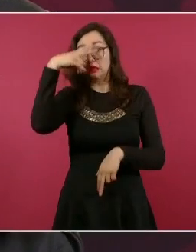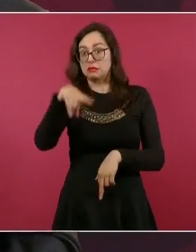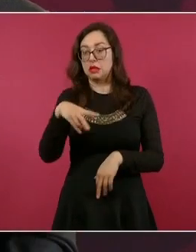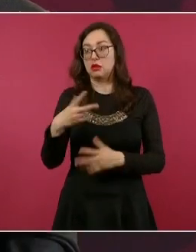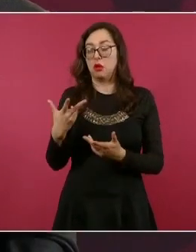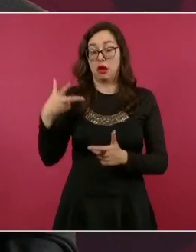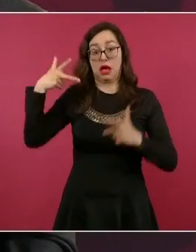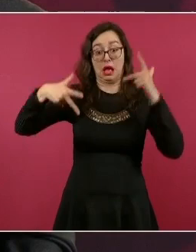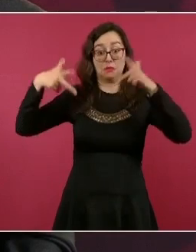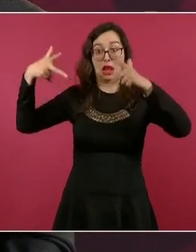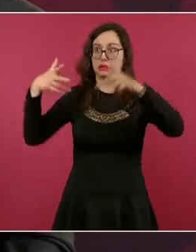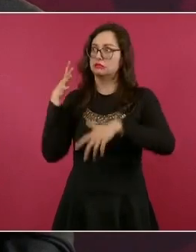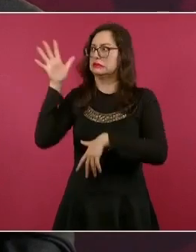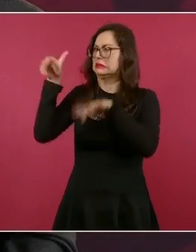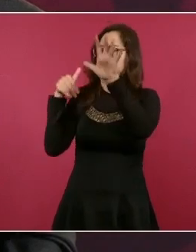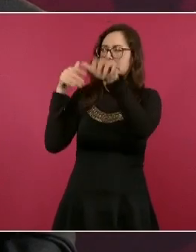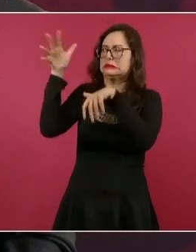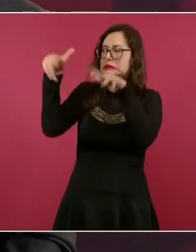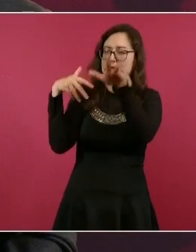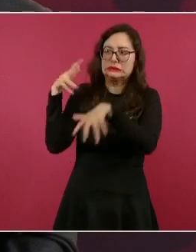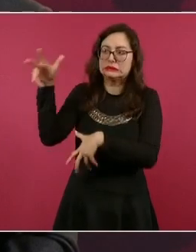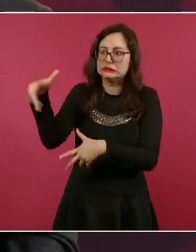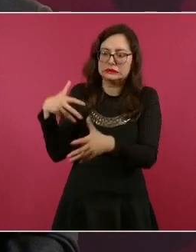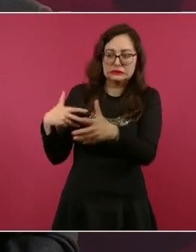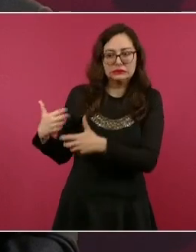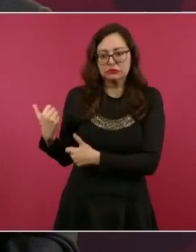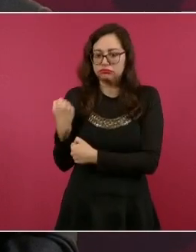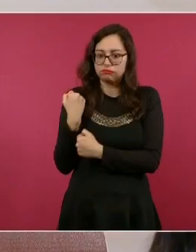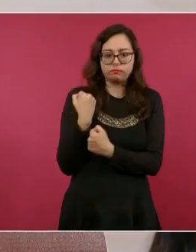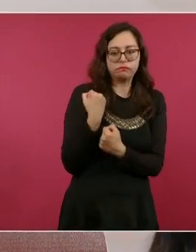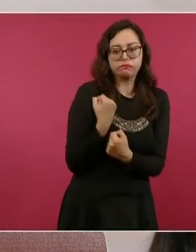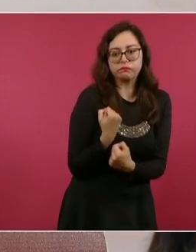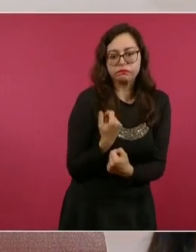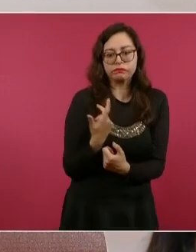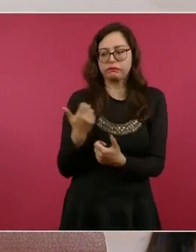los diplomáticos nuestros.